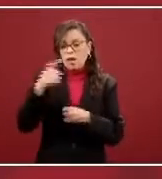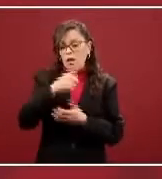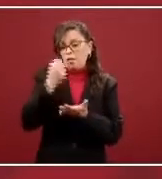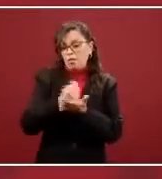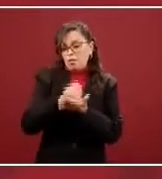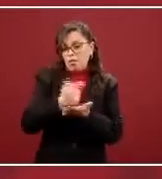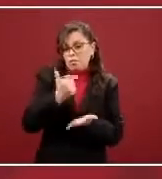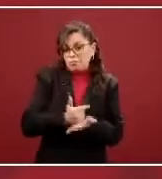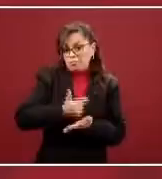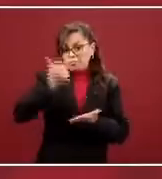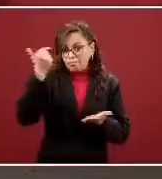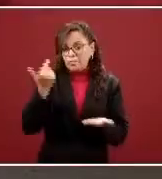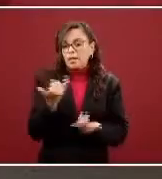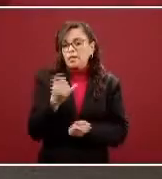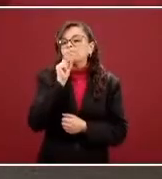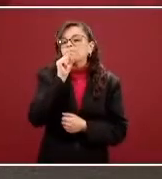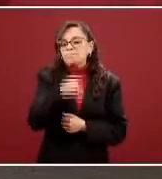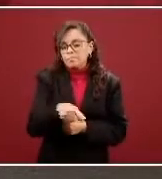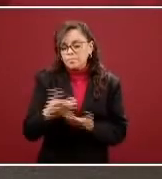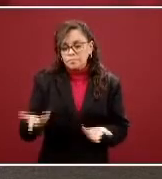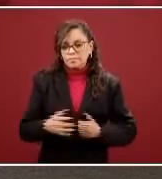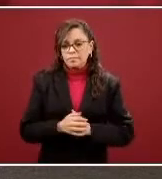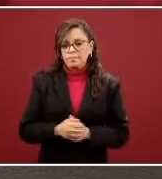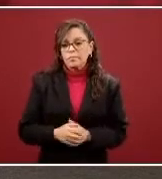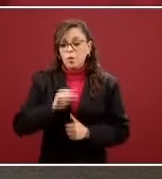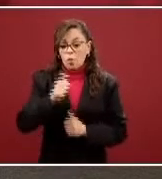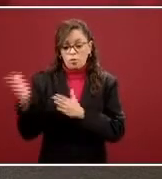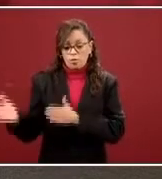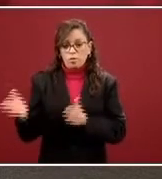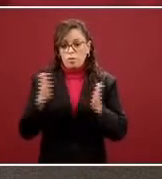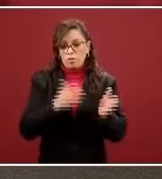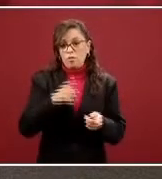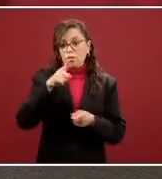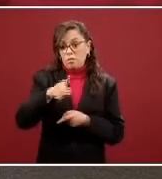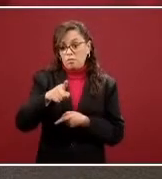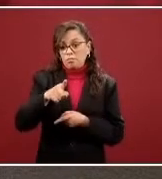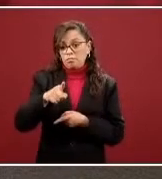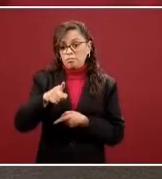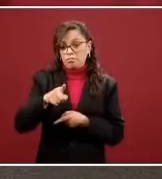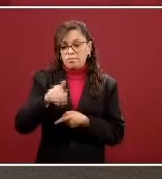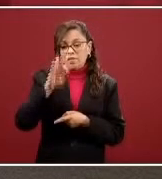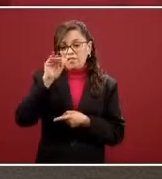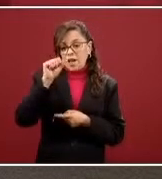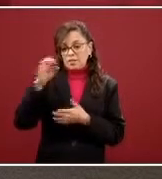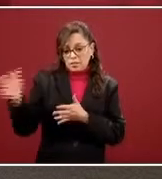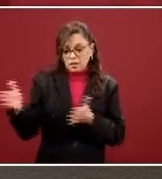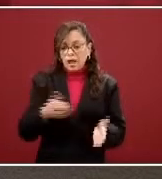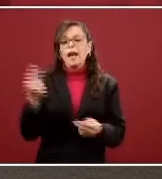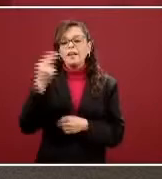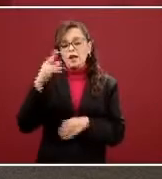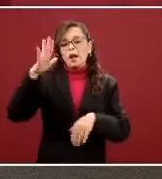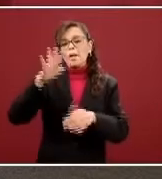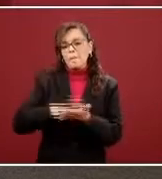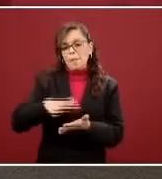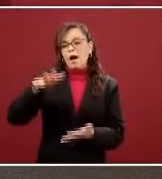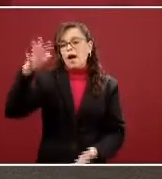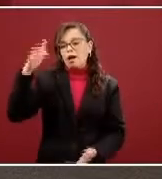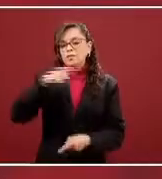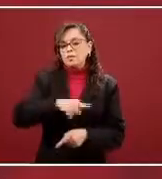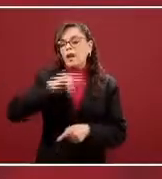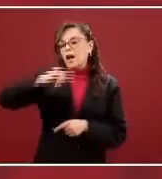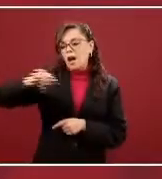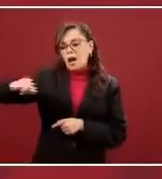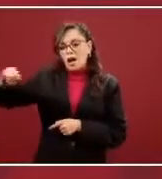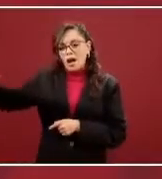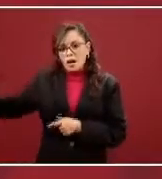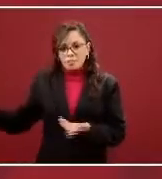en el caso ya la siguiente fase de reconversión es aumentar las camas. Entonces todo esto es una planeación que estamos